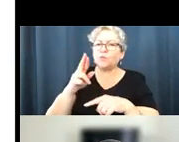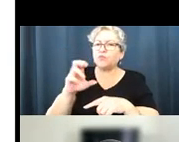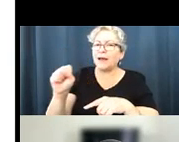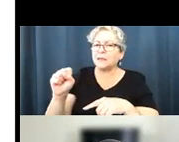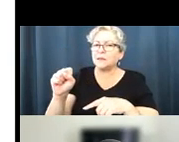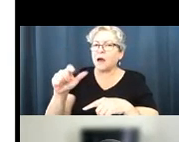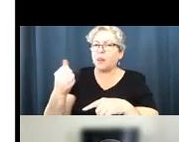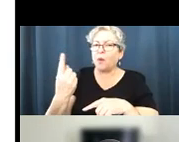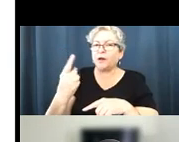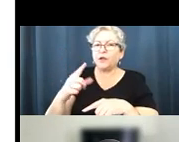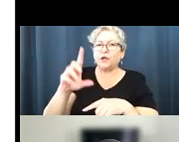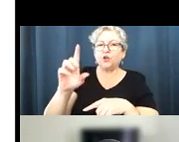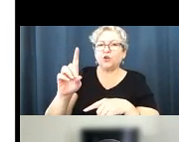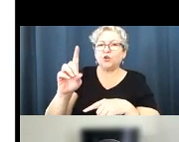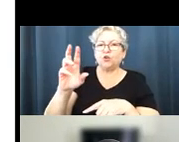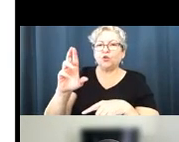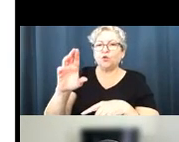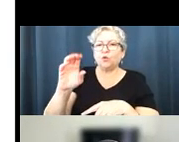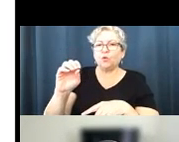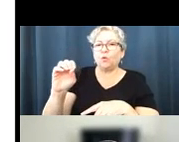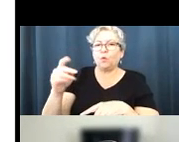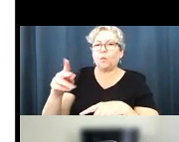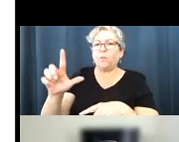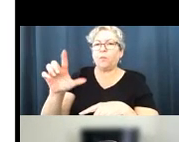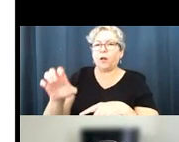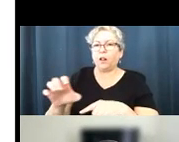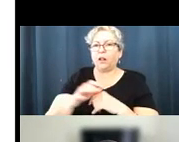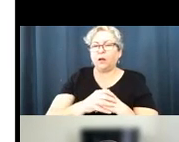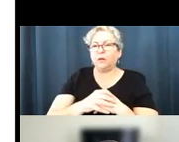Drupal. Drupal es el otro. Es otra herramienta muy buena. Sí.